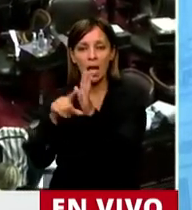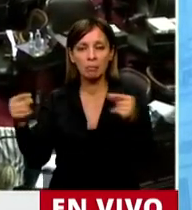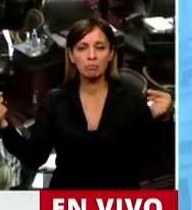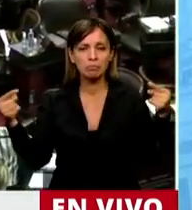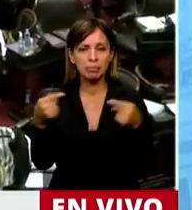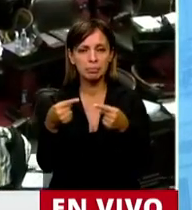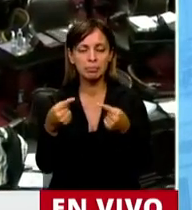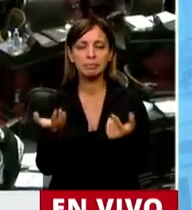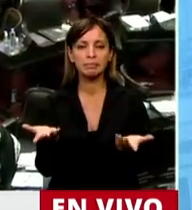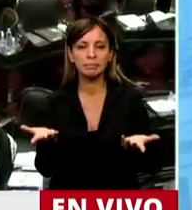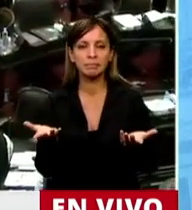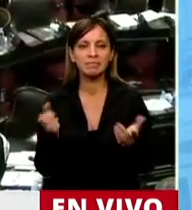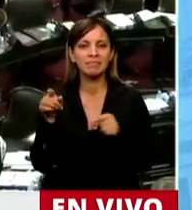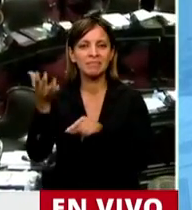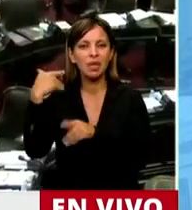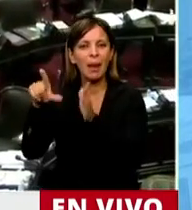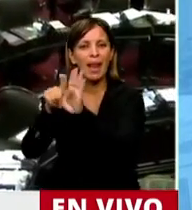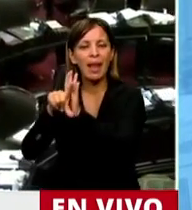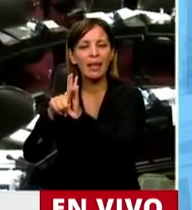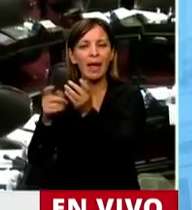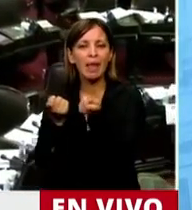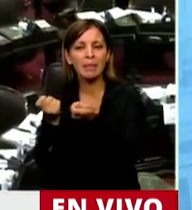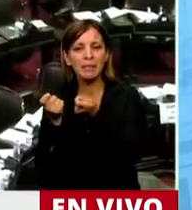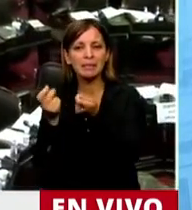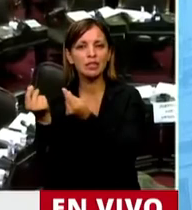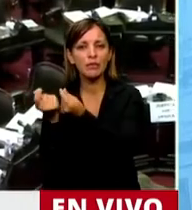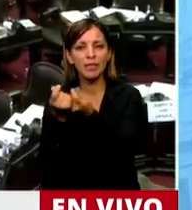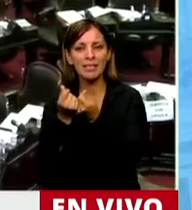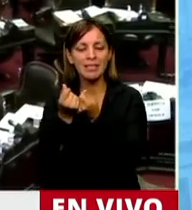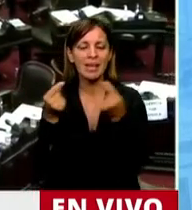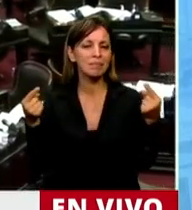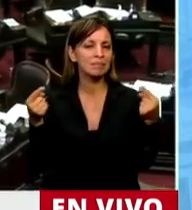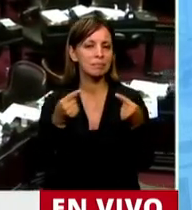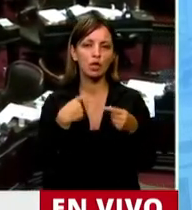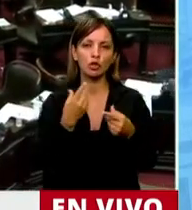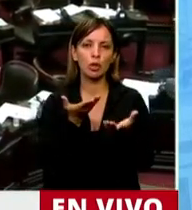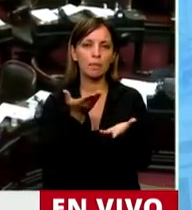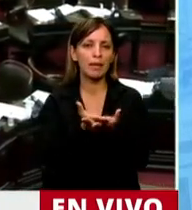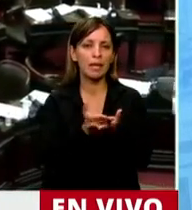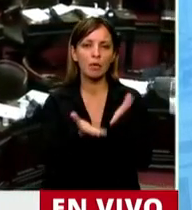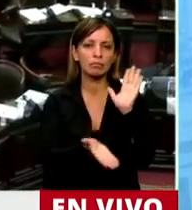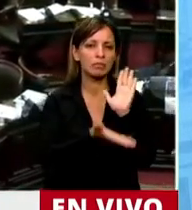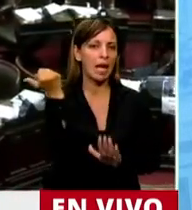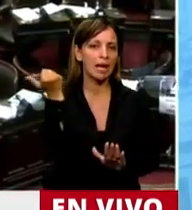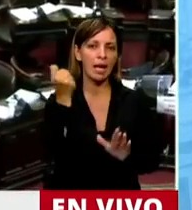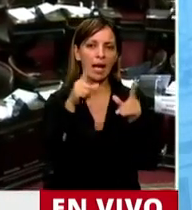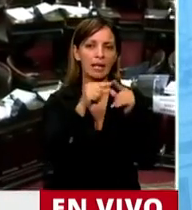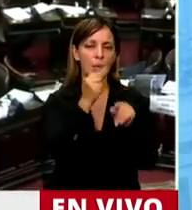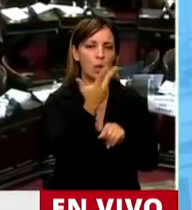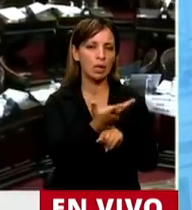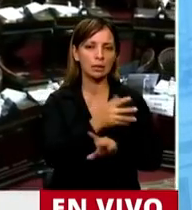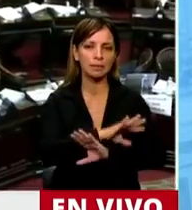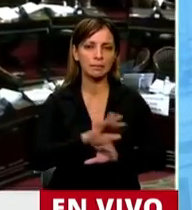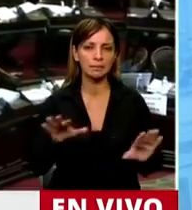prescripciones claras que tiene la Ley de Administración Financiera, vamos a pedir directamente su eliminación del